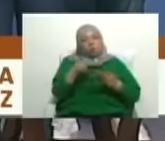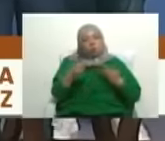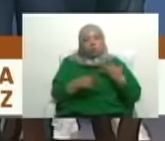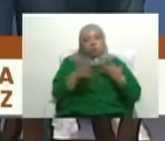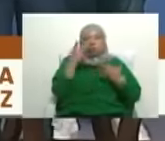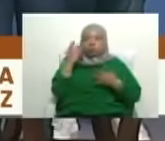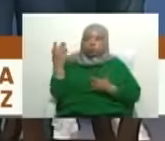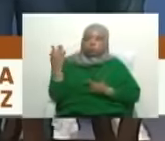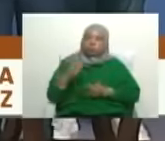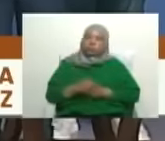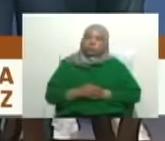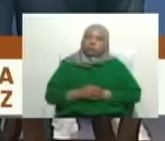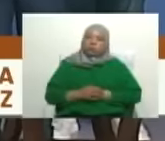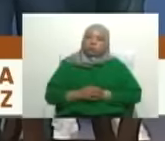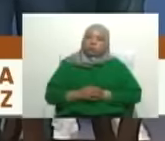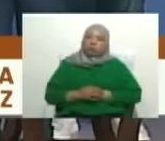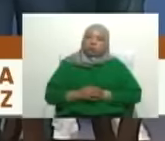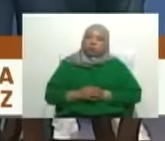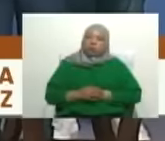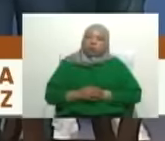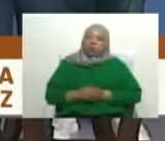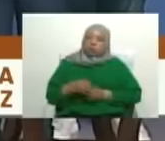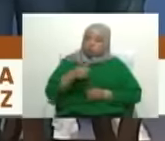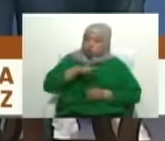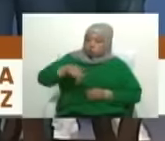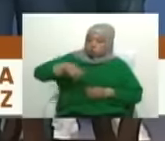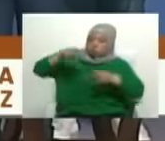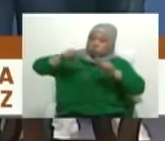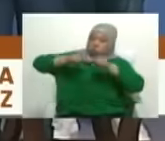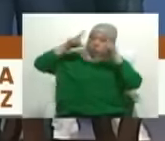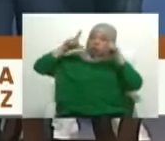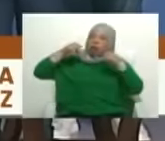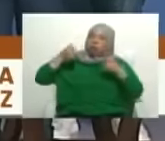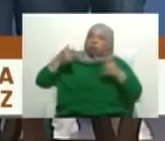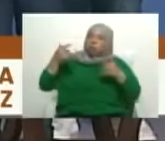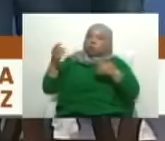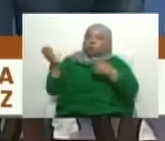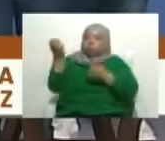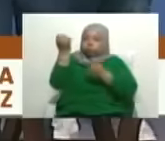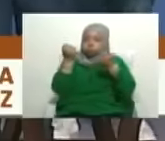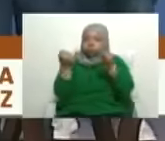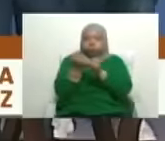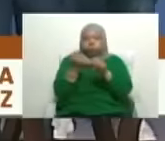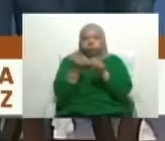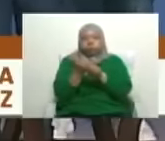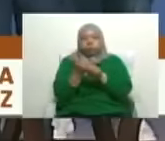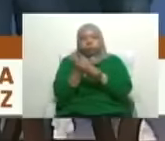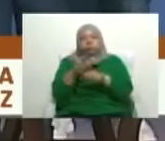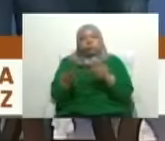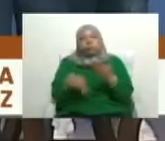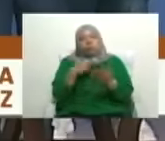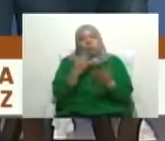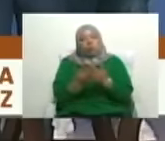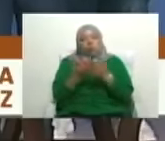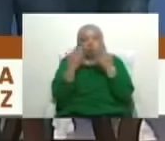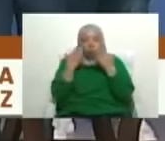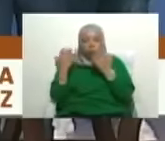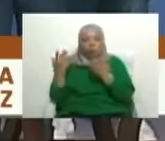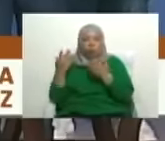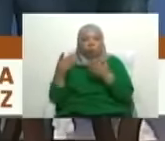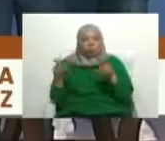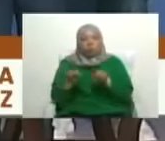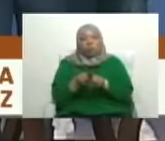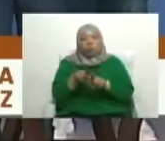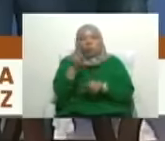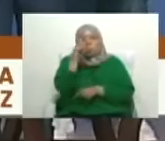allí. Por eso no nos sorprendió que un delincuente, que un ladrón, no lo digo yo, lo dijo su jefe